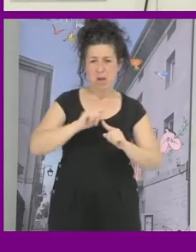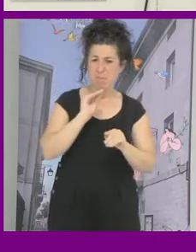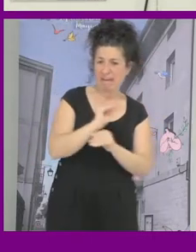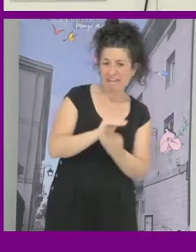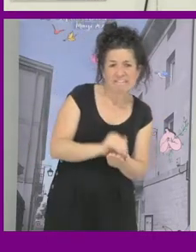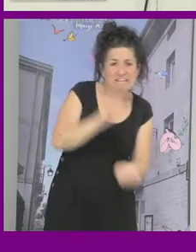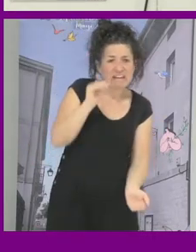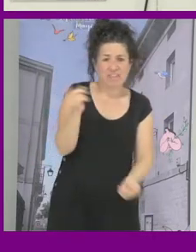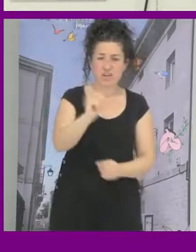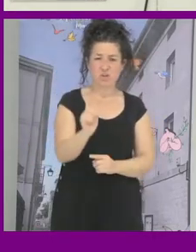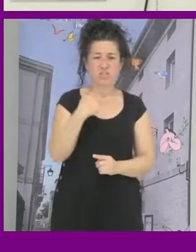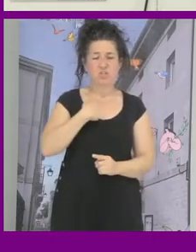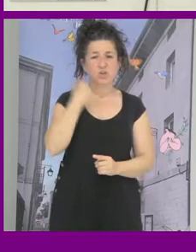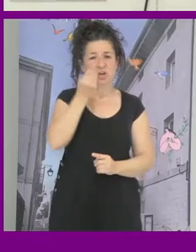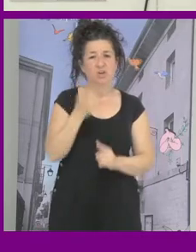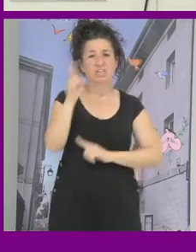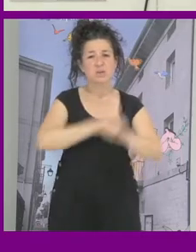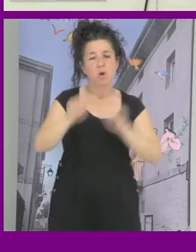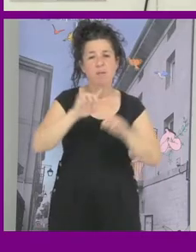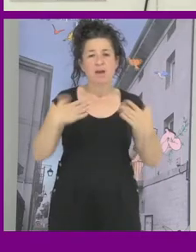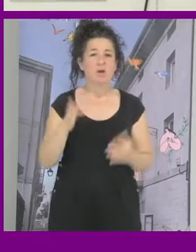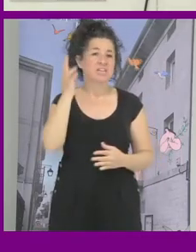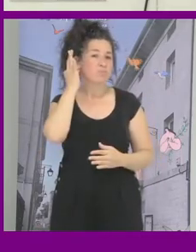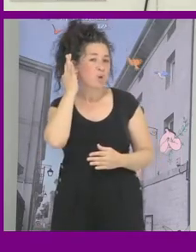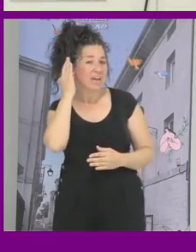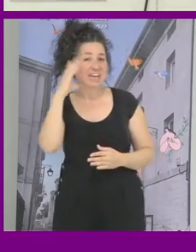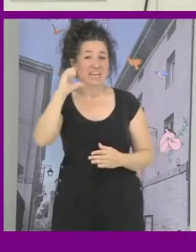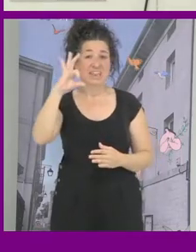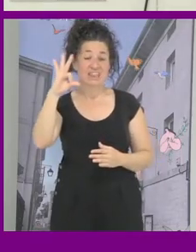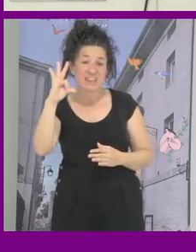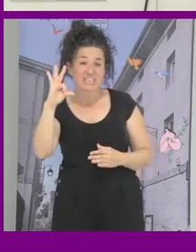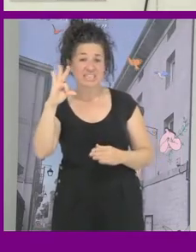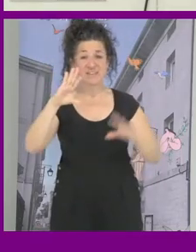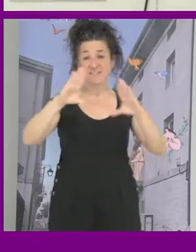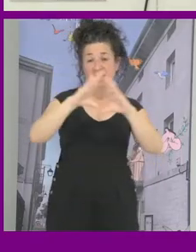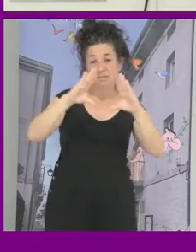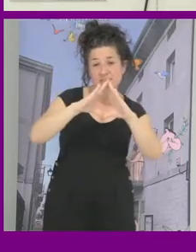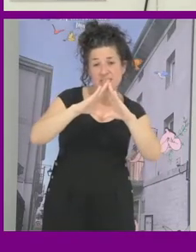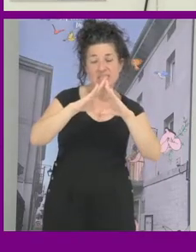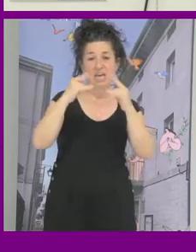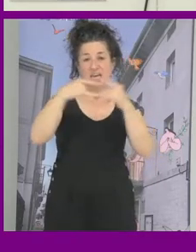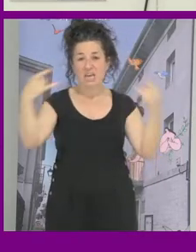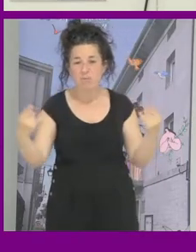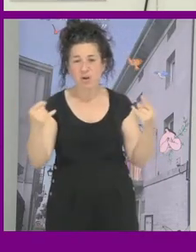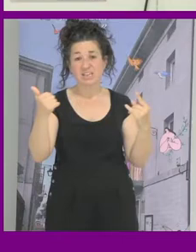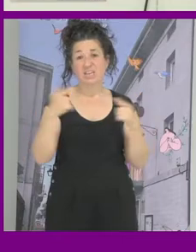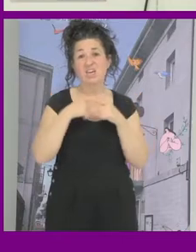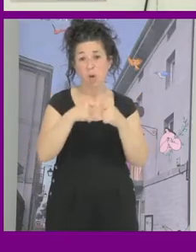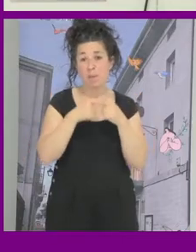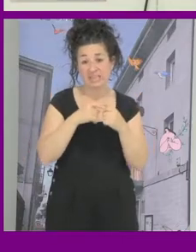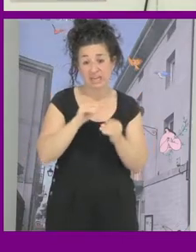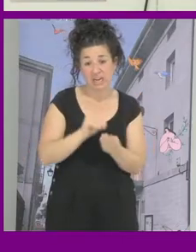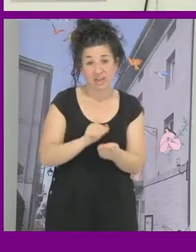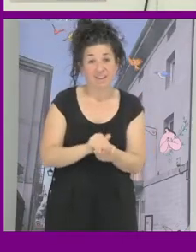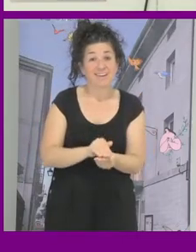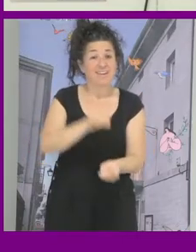que el problema es ser mujer cis feminista y enamorarte, acostarte y compartir crianza con personas que no creen que el feminismo